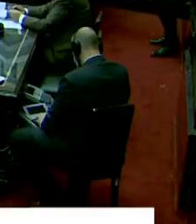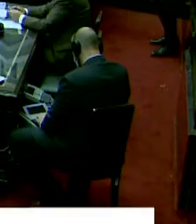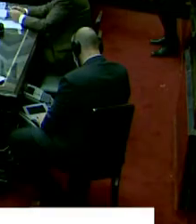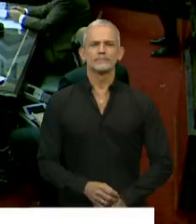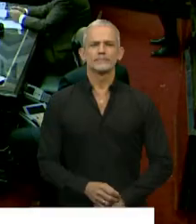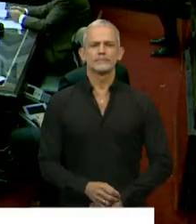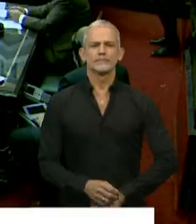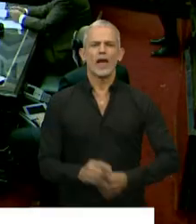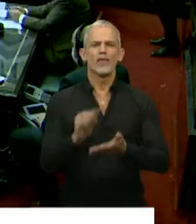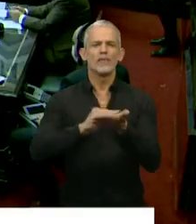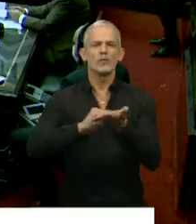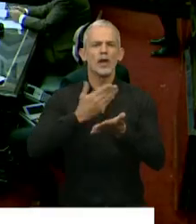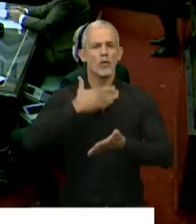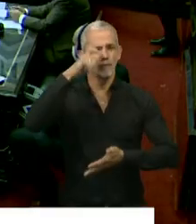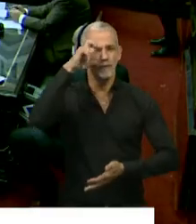Muchas gracias,